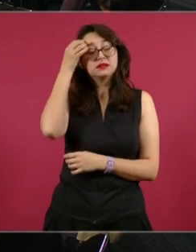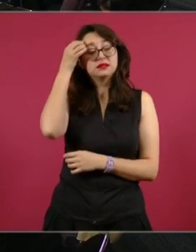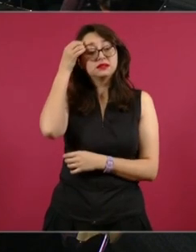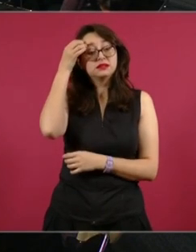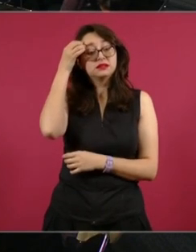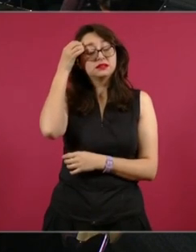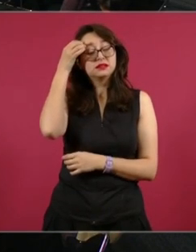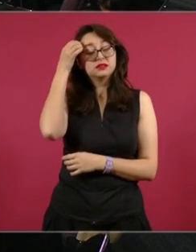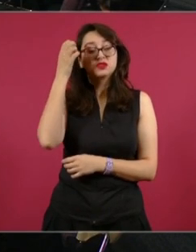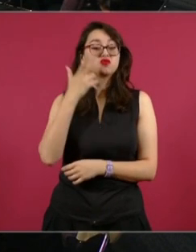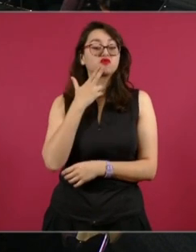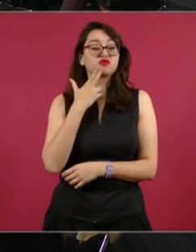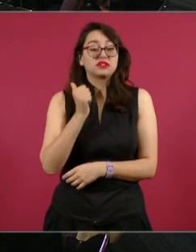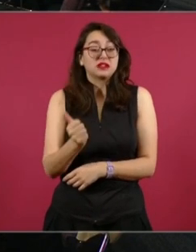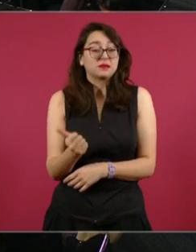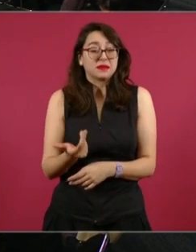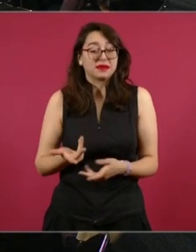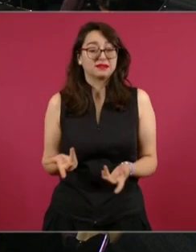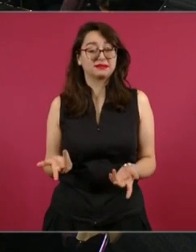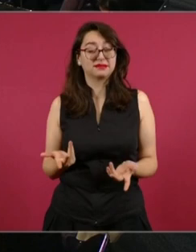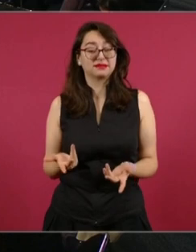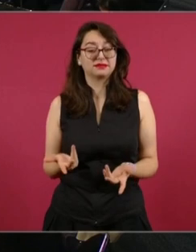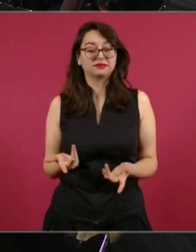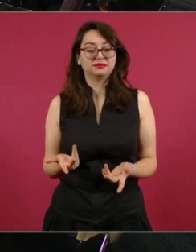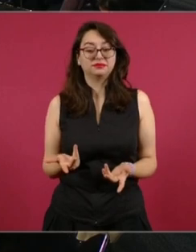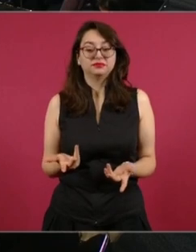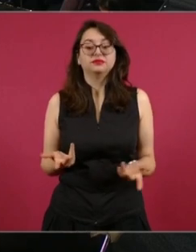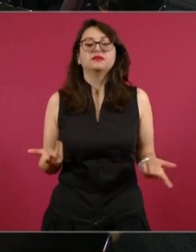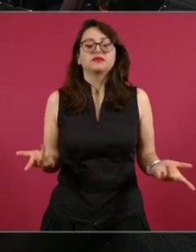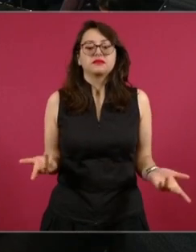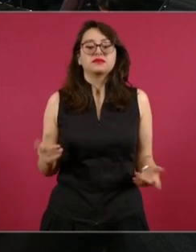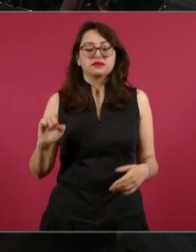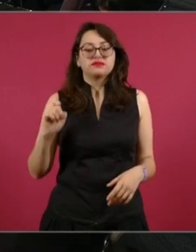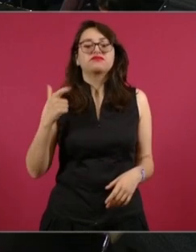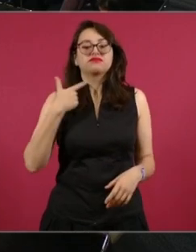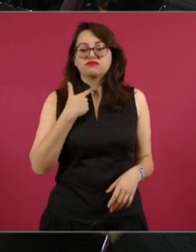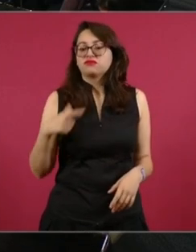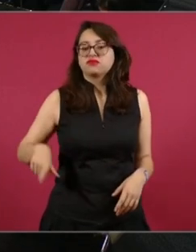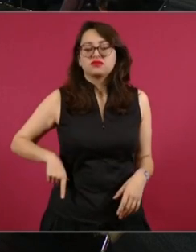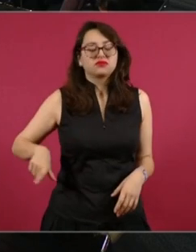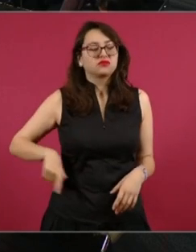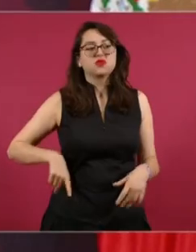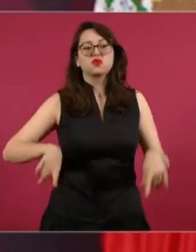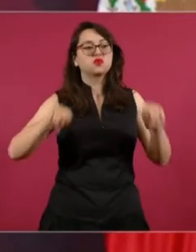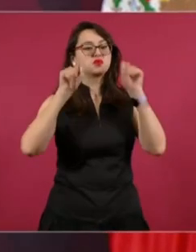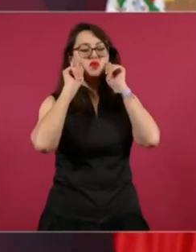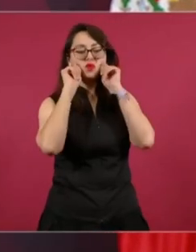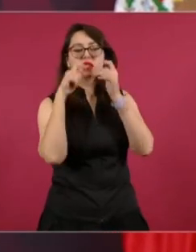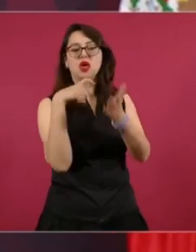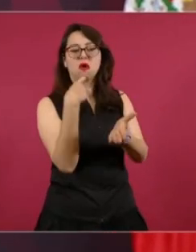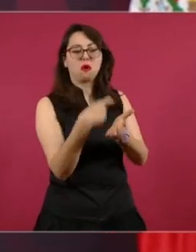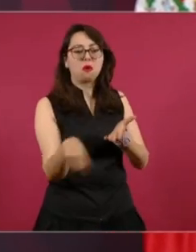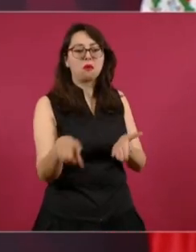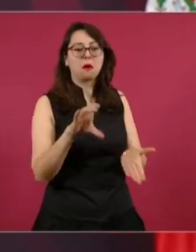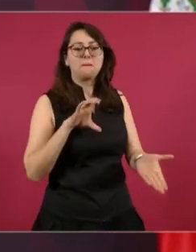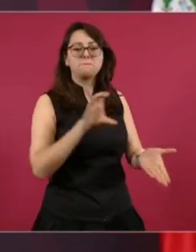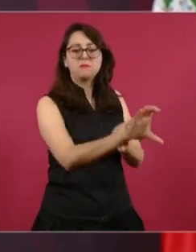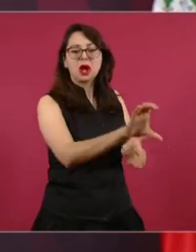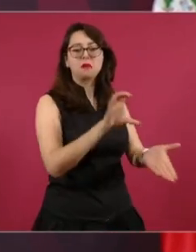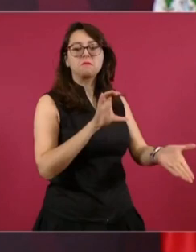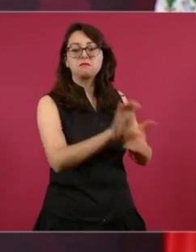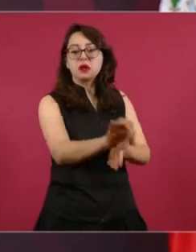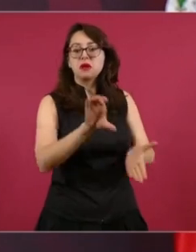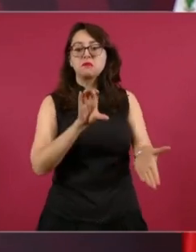así como esas otras, y las compraron, pero además